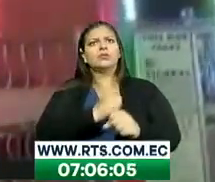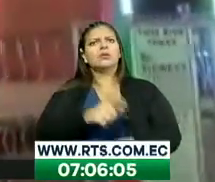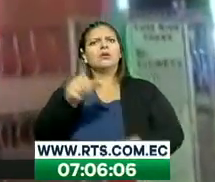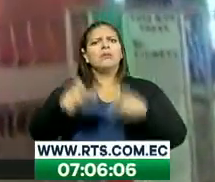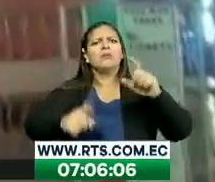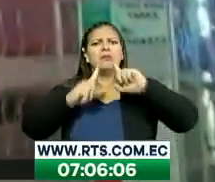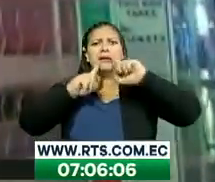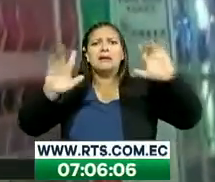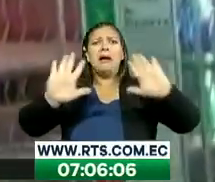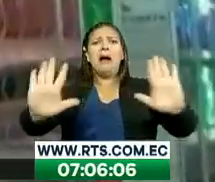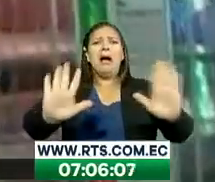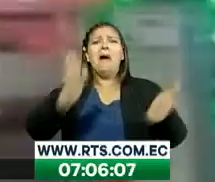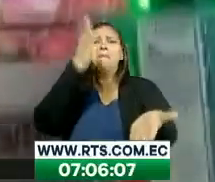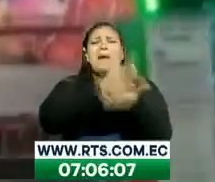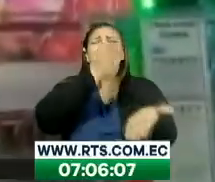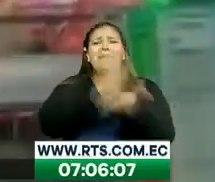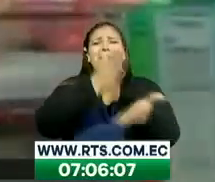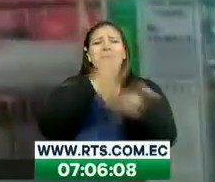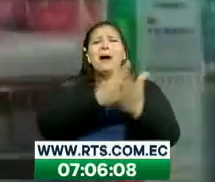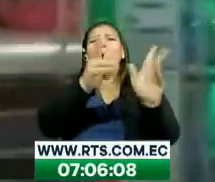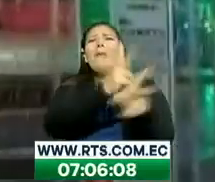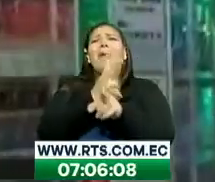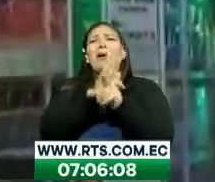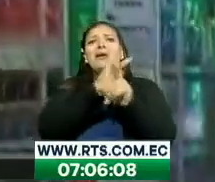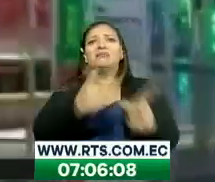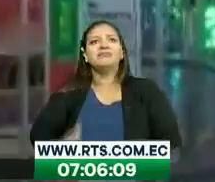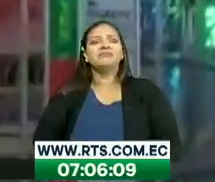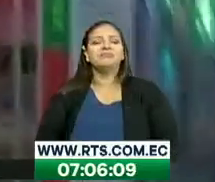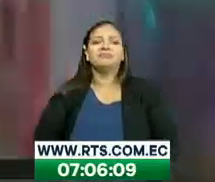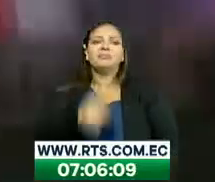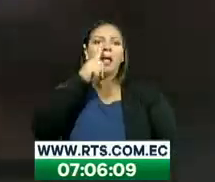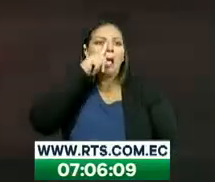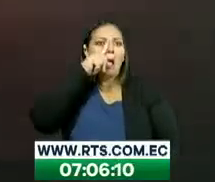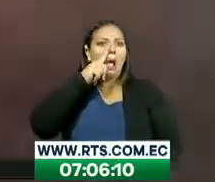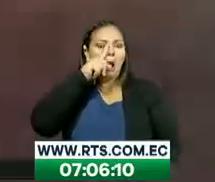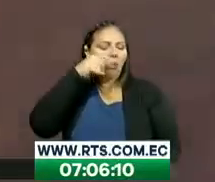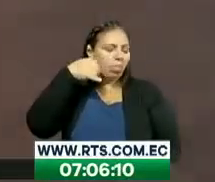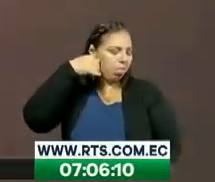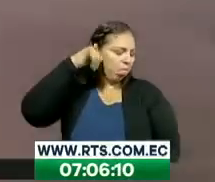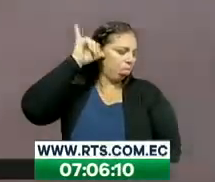Informó Valeria Navarro.